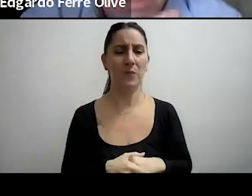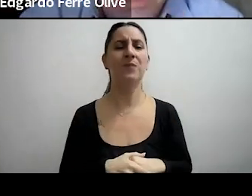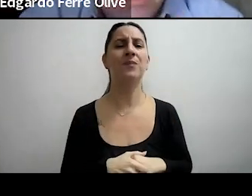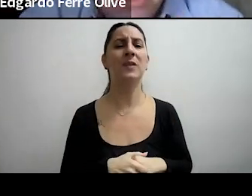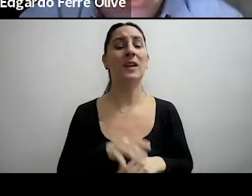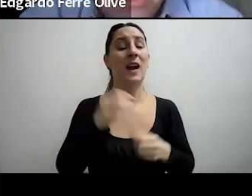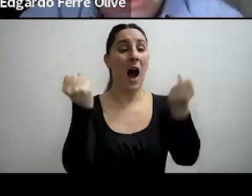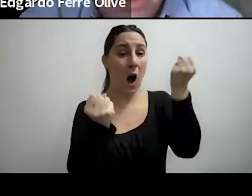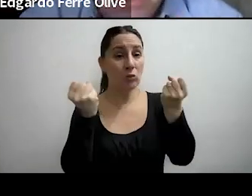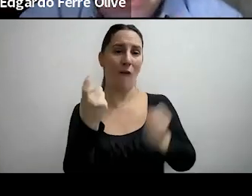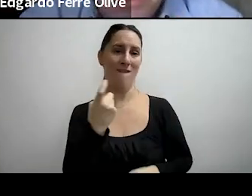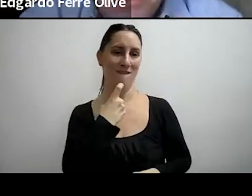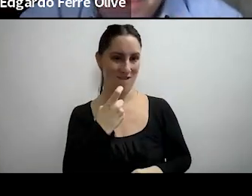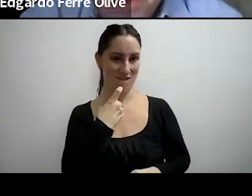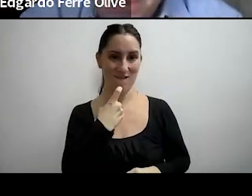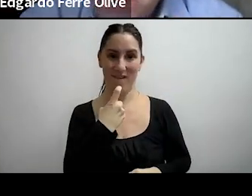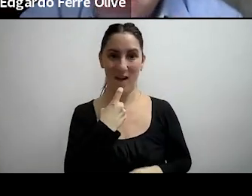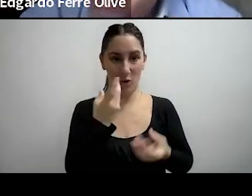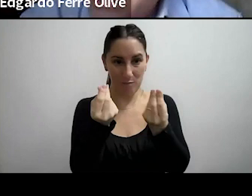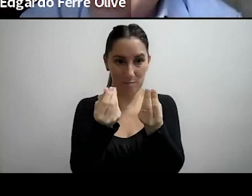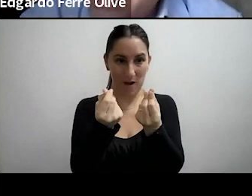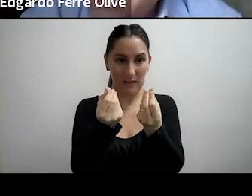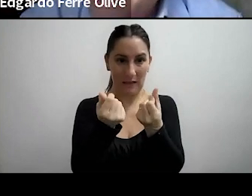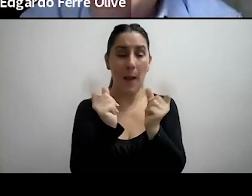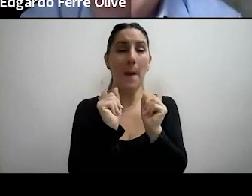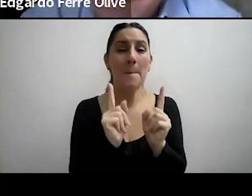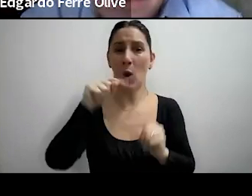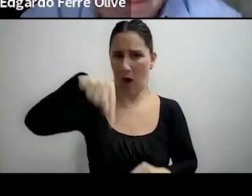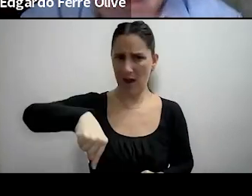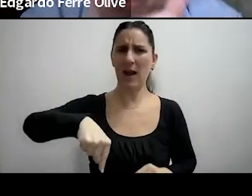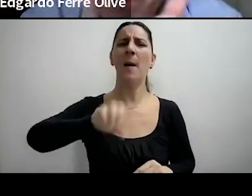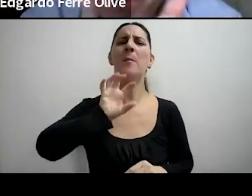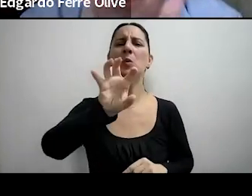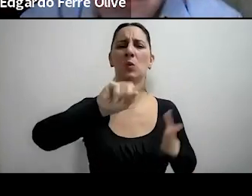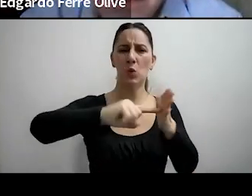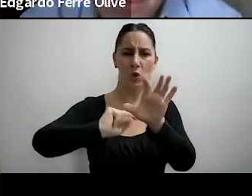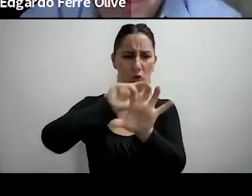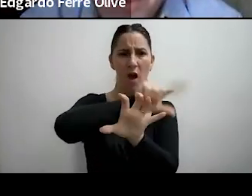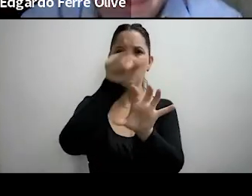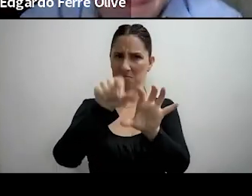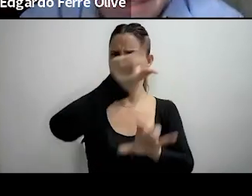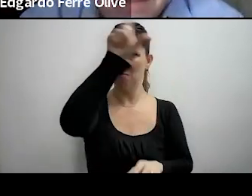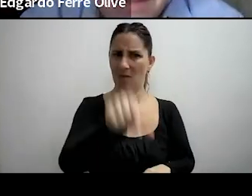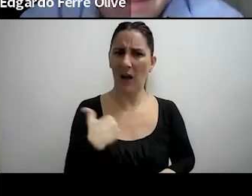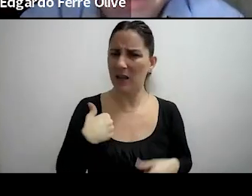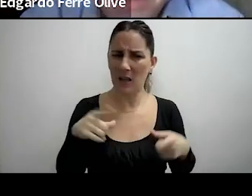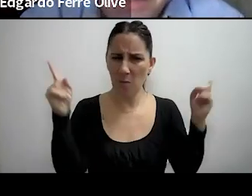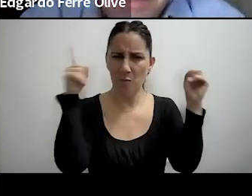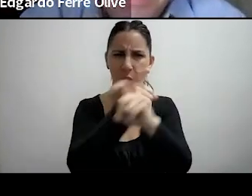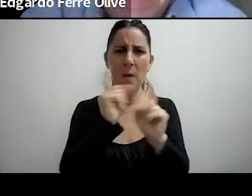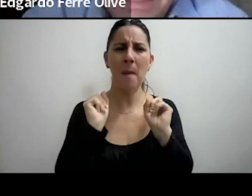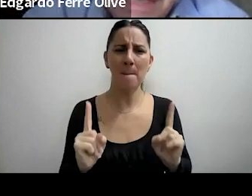ferroso, y no solo eso, sino que tenemos un problema que lo hemos tenido acá en el Gran Buenos Aires, y en todo el país debe darse lo mismo, que es el